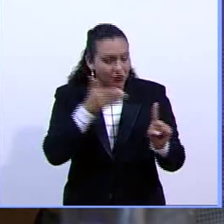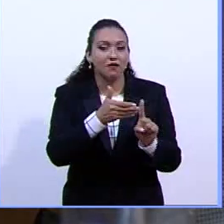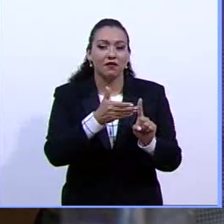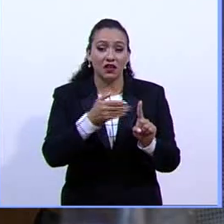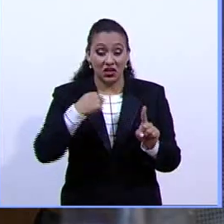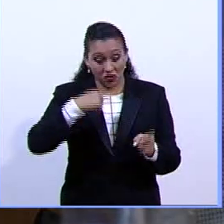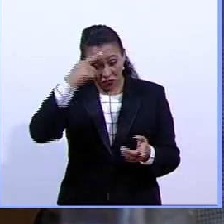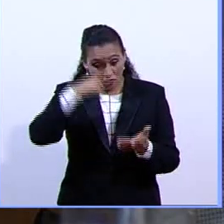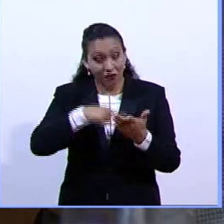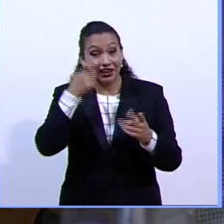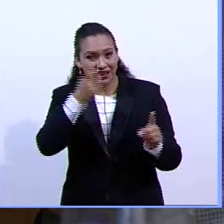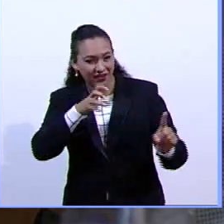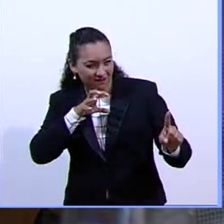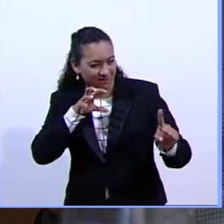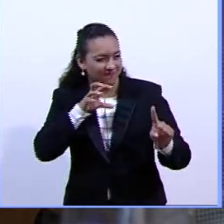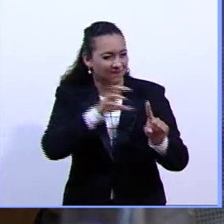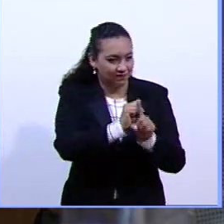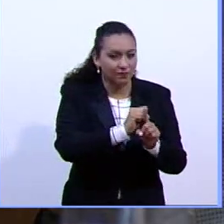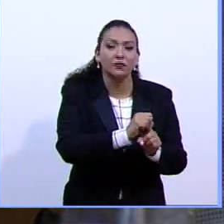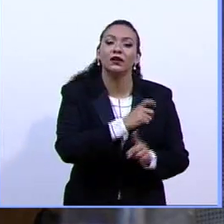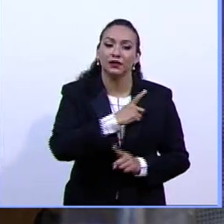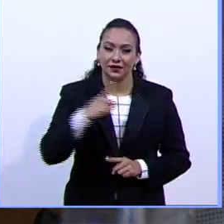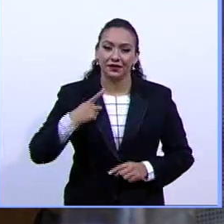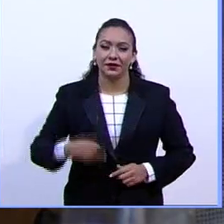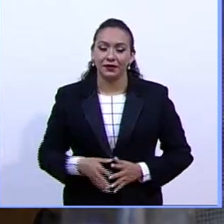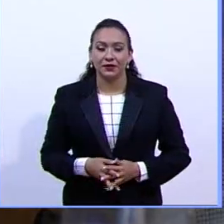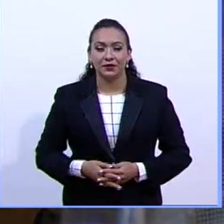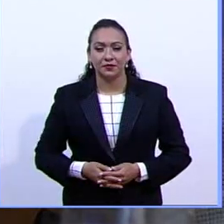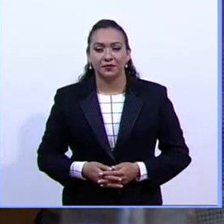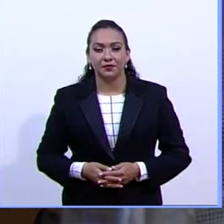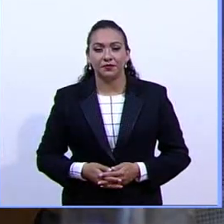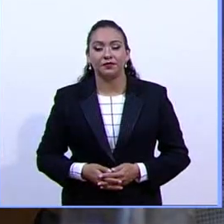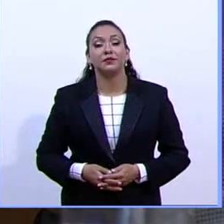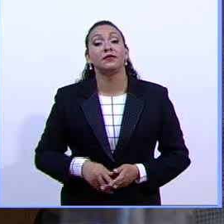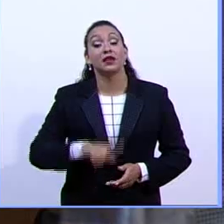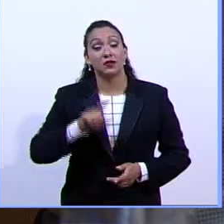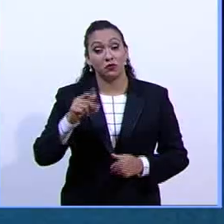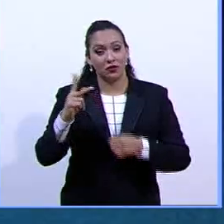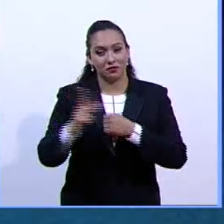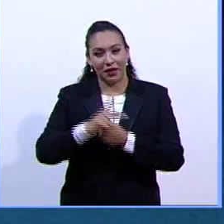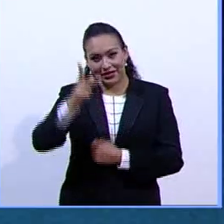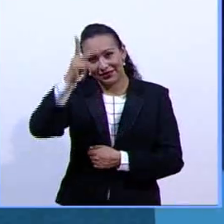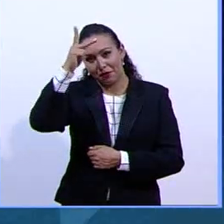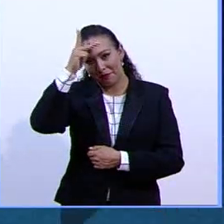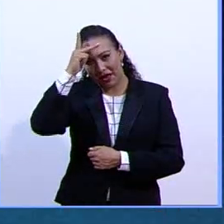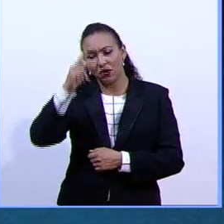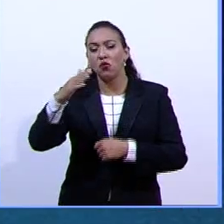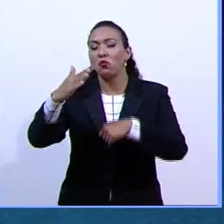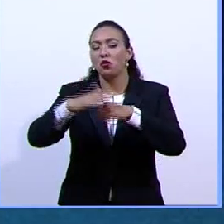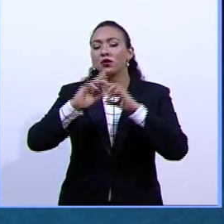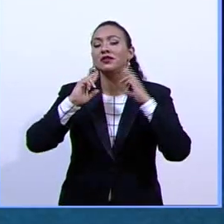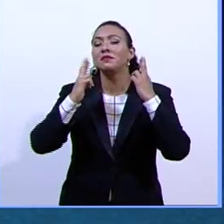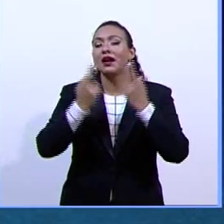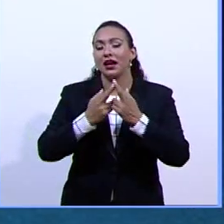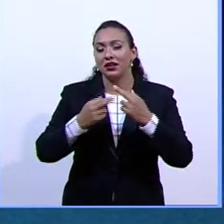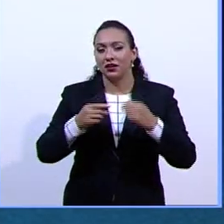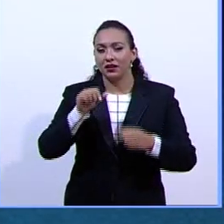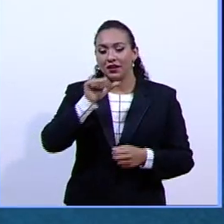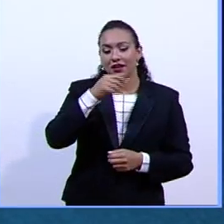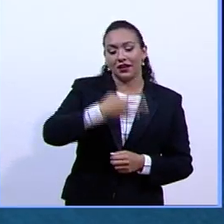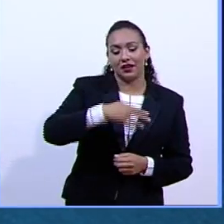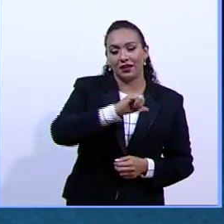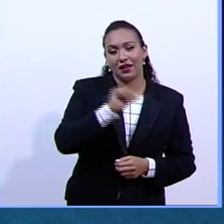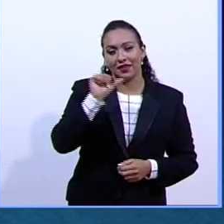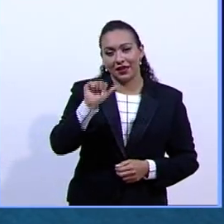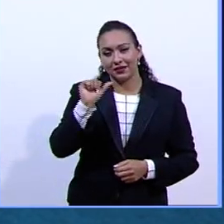yo creo que esa debe ser nuestra bandera. A petición de Perú, en la próxima cumbre a celebrarse del 14 al 16 de mayo en